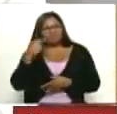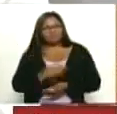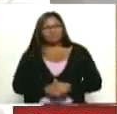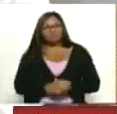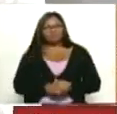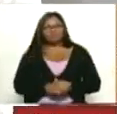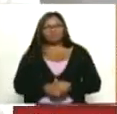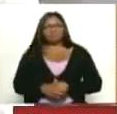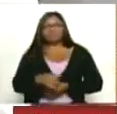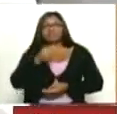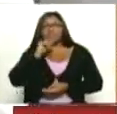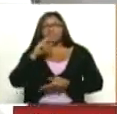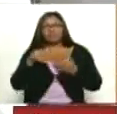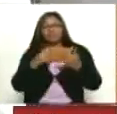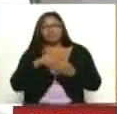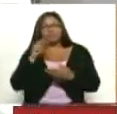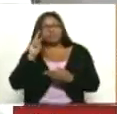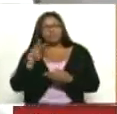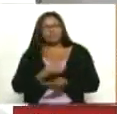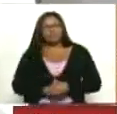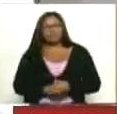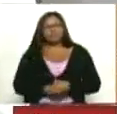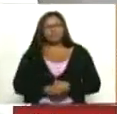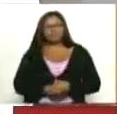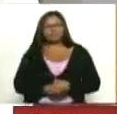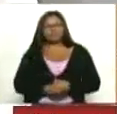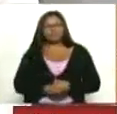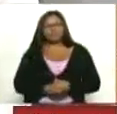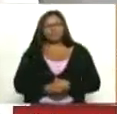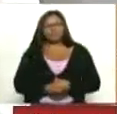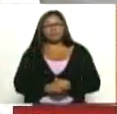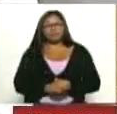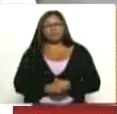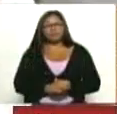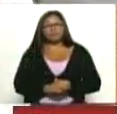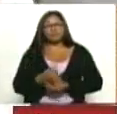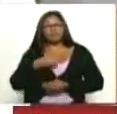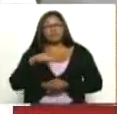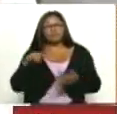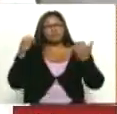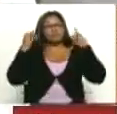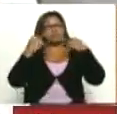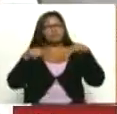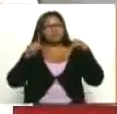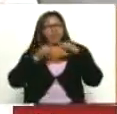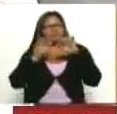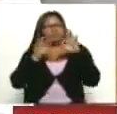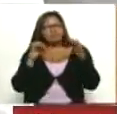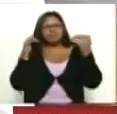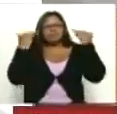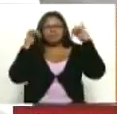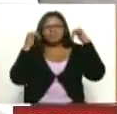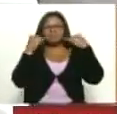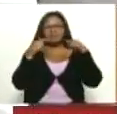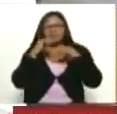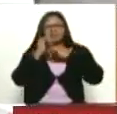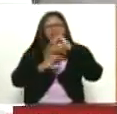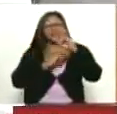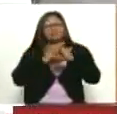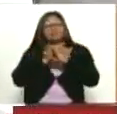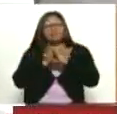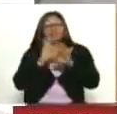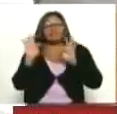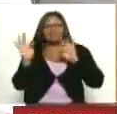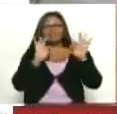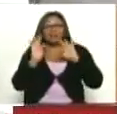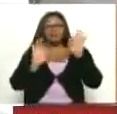Y en efecto, estamos de plácemes, estamos de fiesta. Este Festival Internacional de